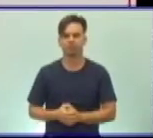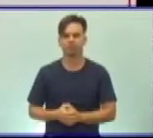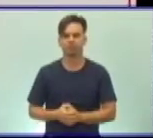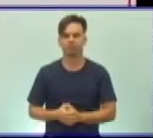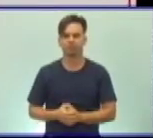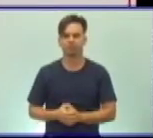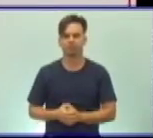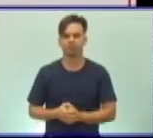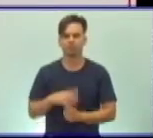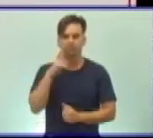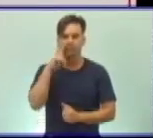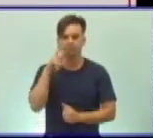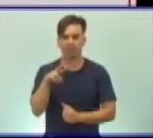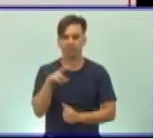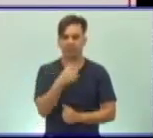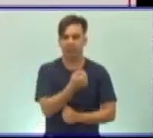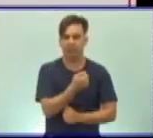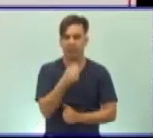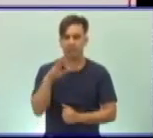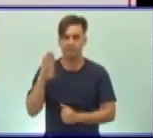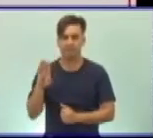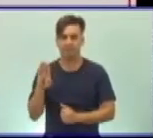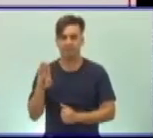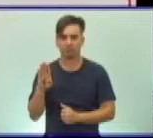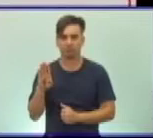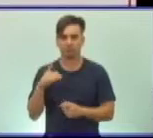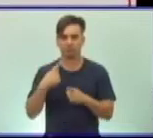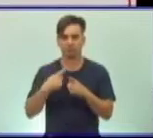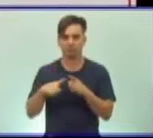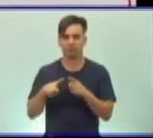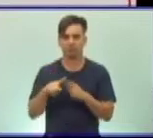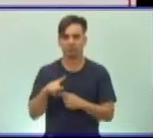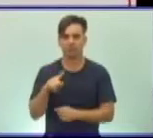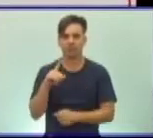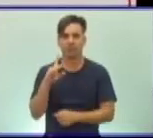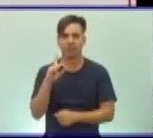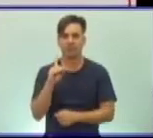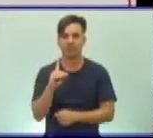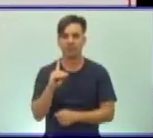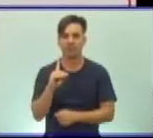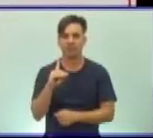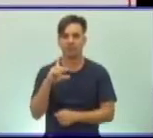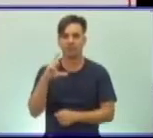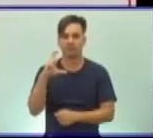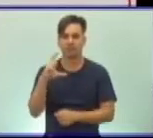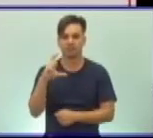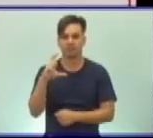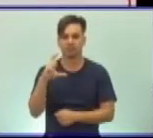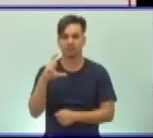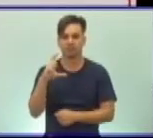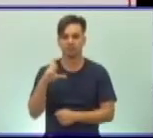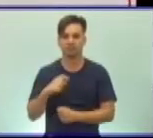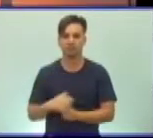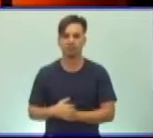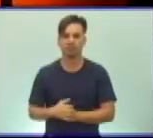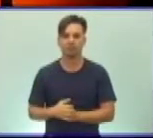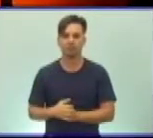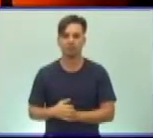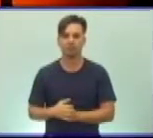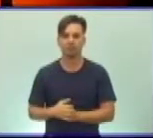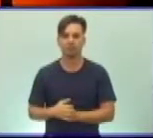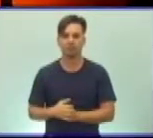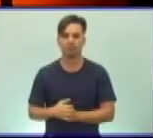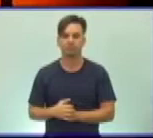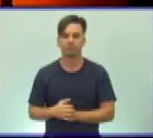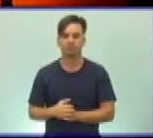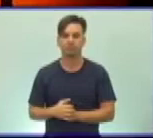el segmento AB y el segmento DC son paralelos. Pero hay